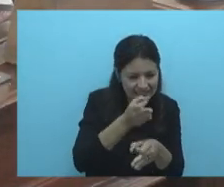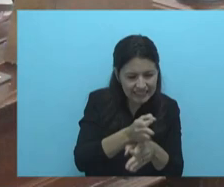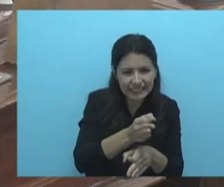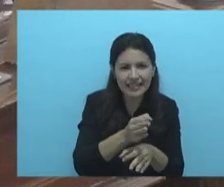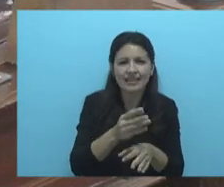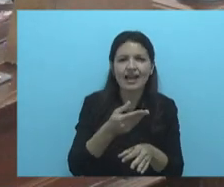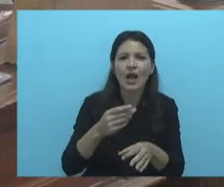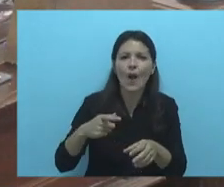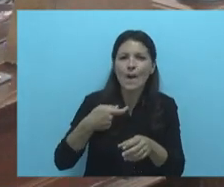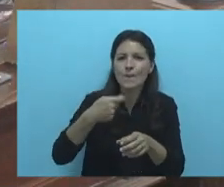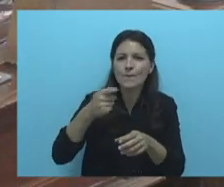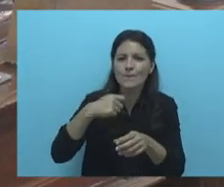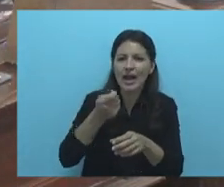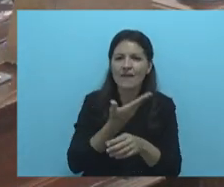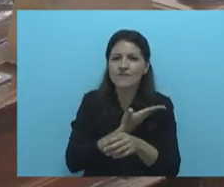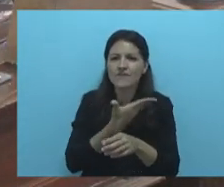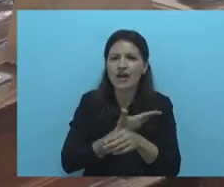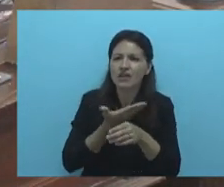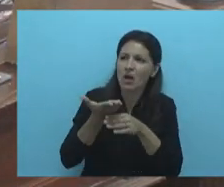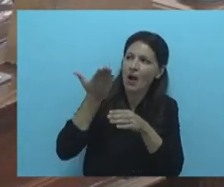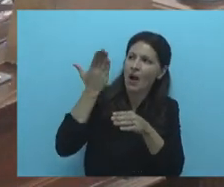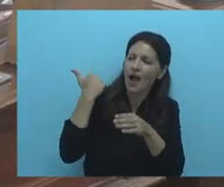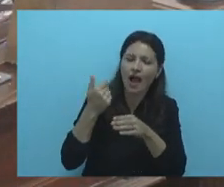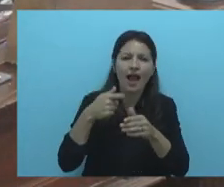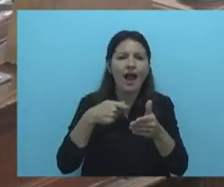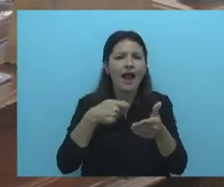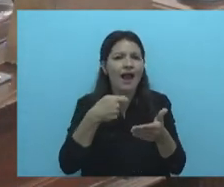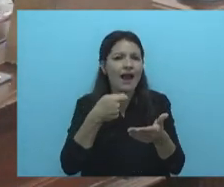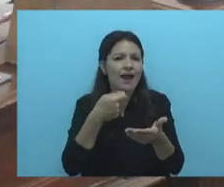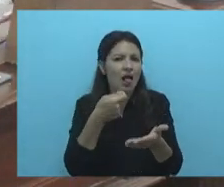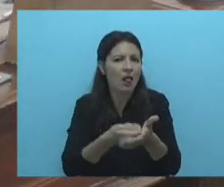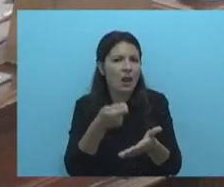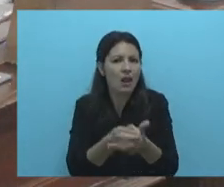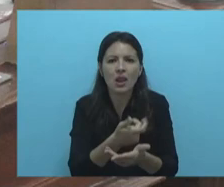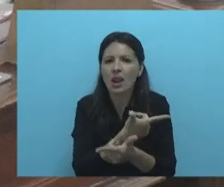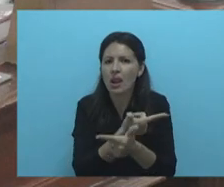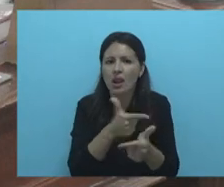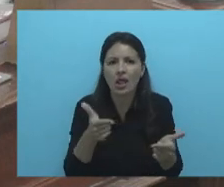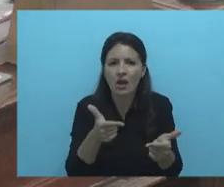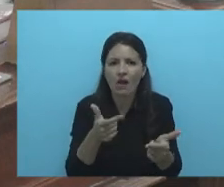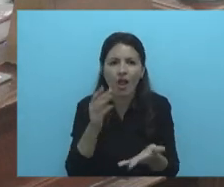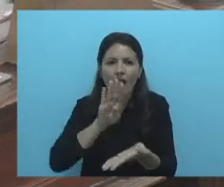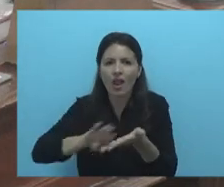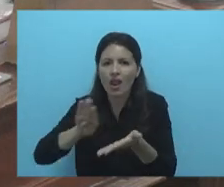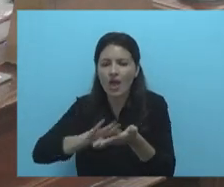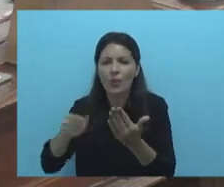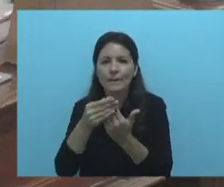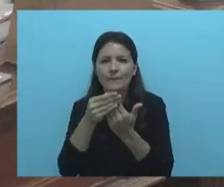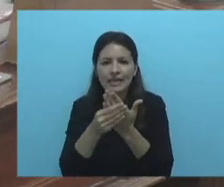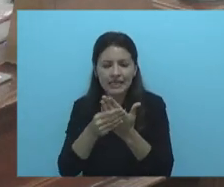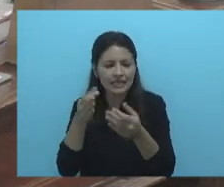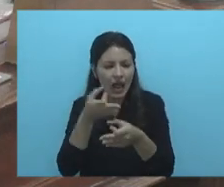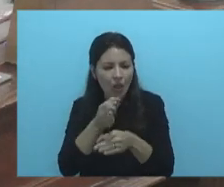cobrar desde febrero porque tienen contratos de precarización y la ministra de Educación no le da